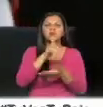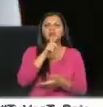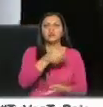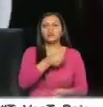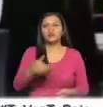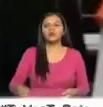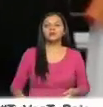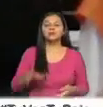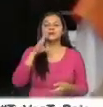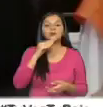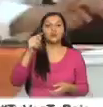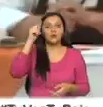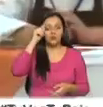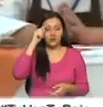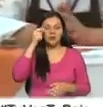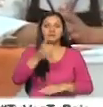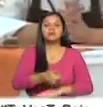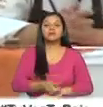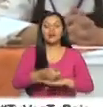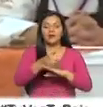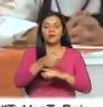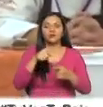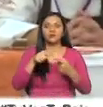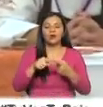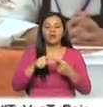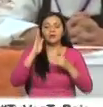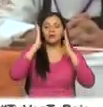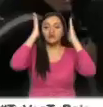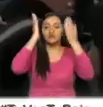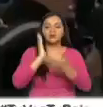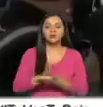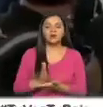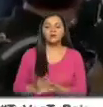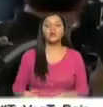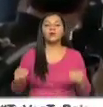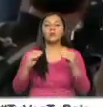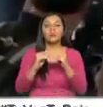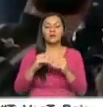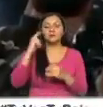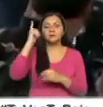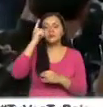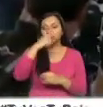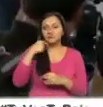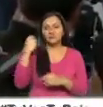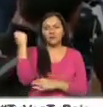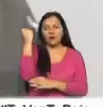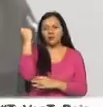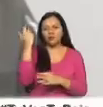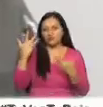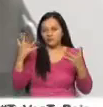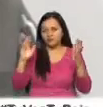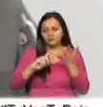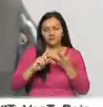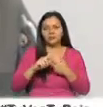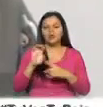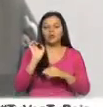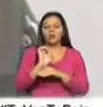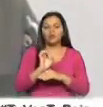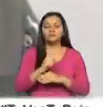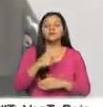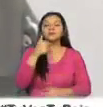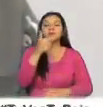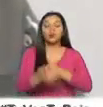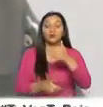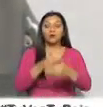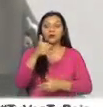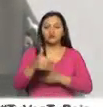presidente Rafael Correa, autoridades, chefs reconocidos y figuras públicas del país. Todos los procesos donde